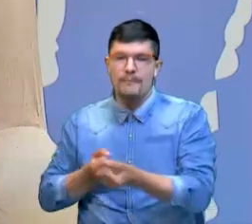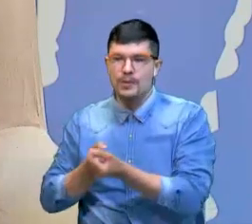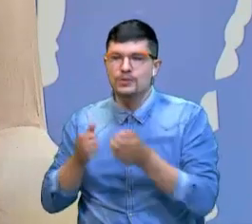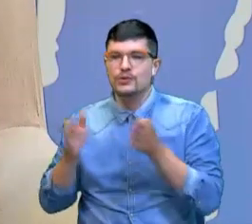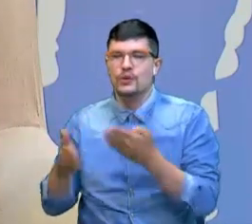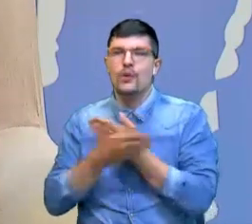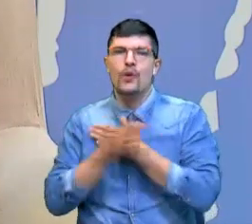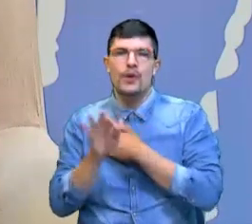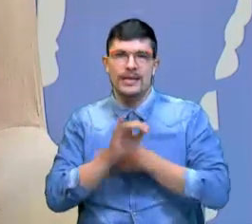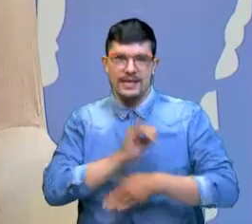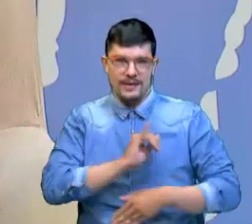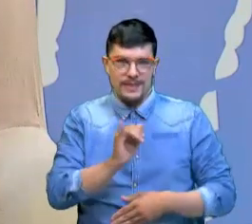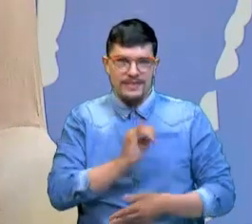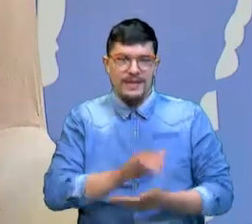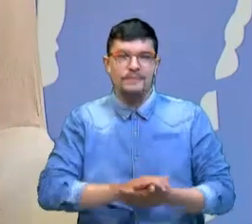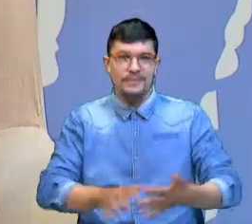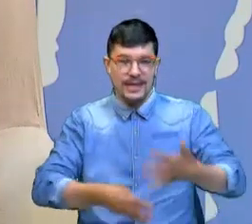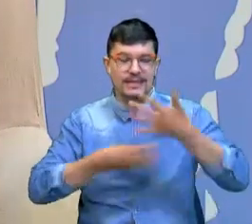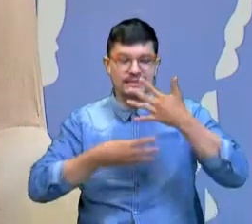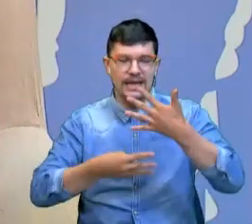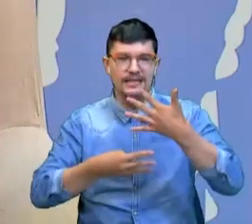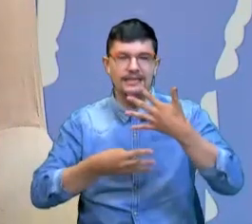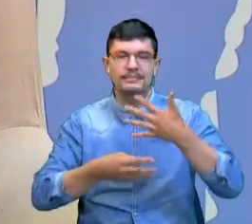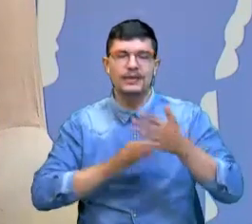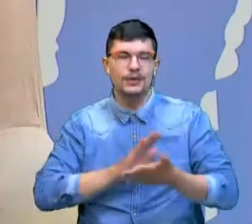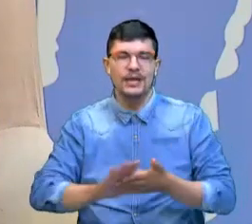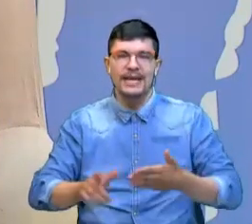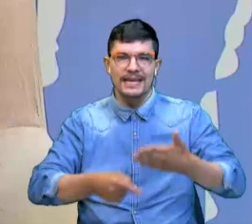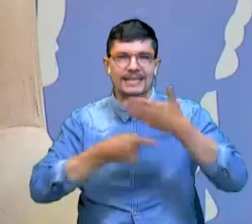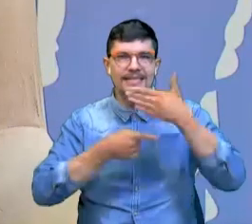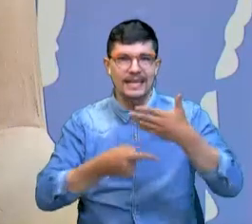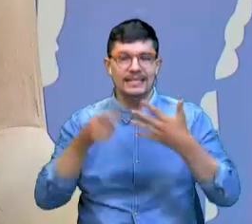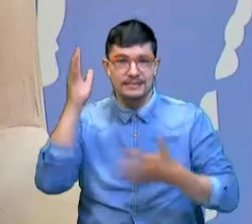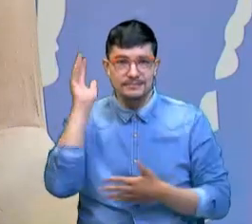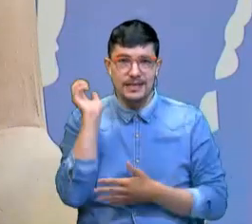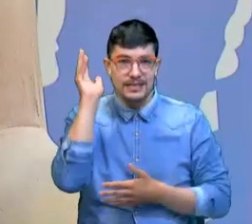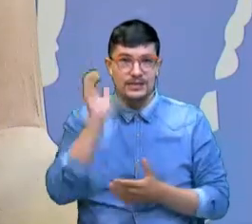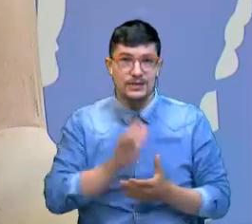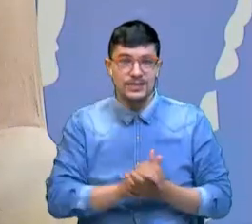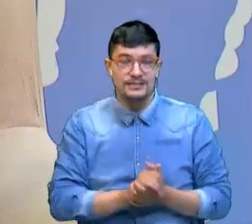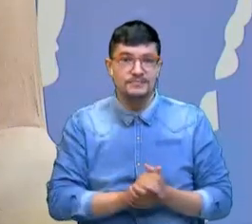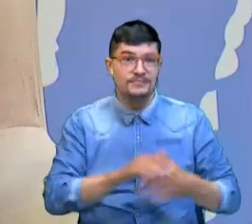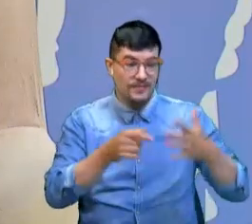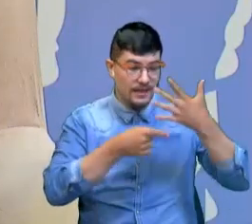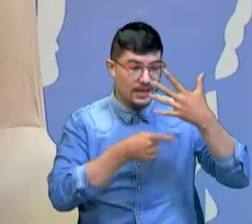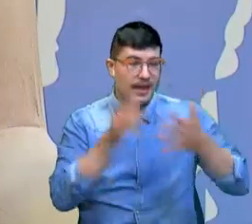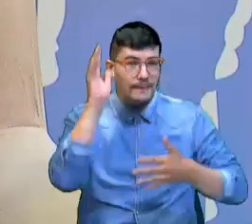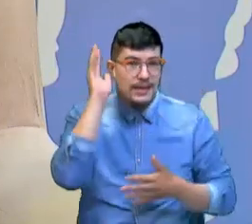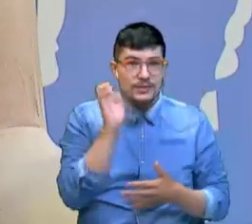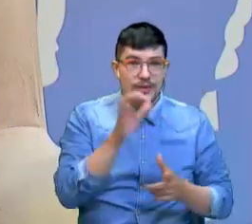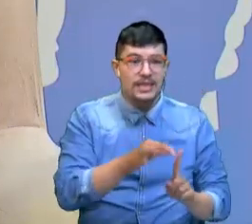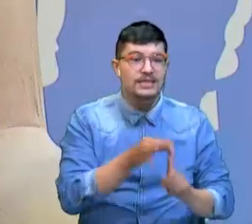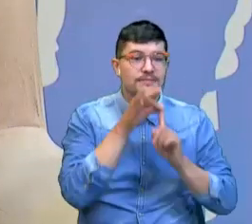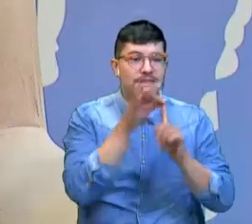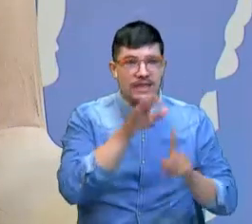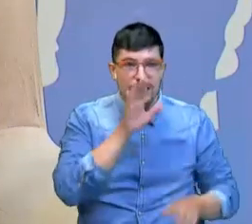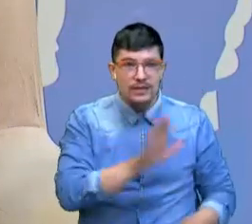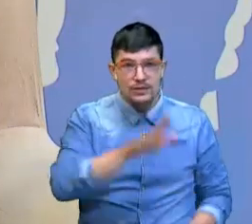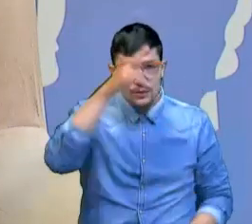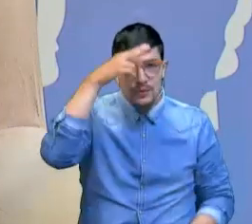funerario de incapacidades. Ajá, 6 pensiones. 6 pensiones. Entre esas 6 tenemos la pensión especial por hijo